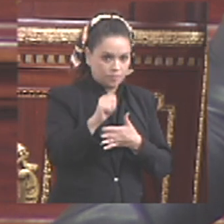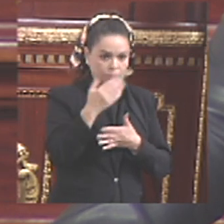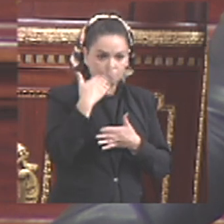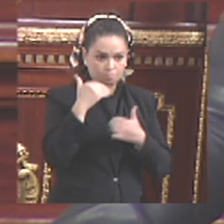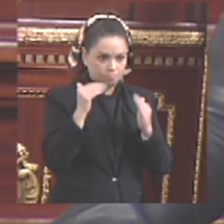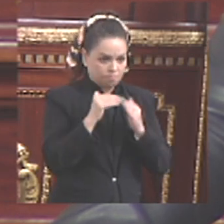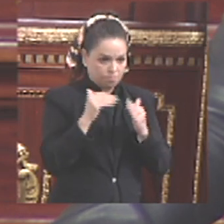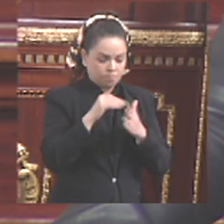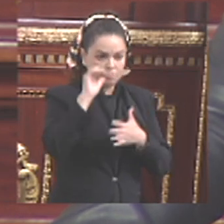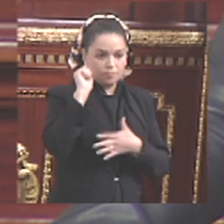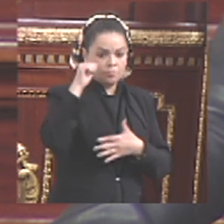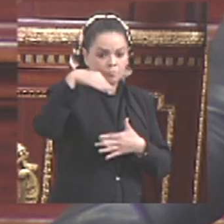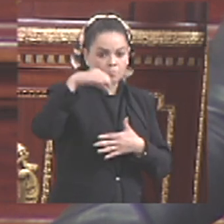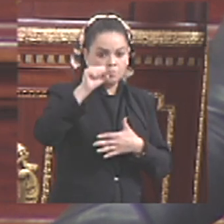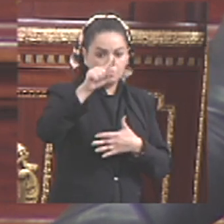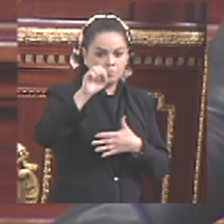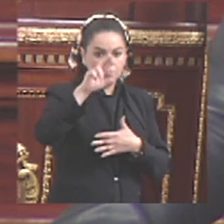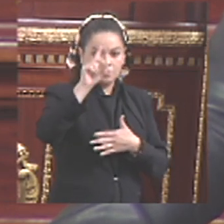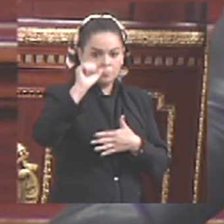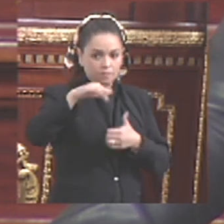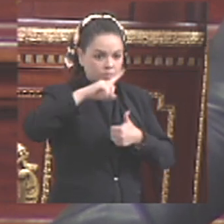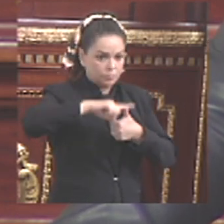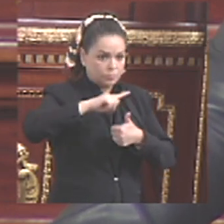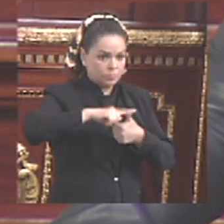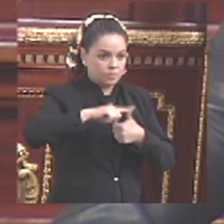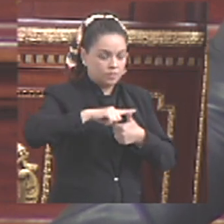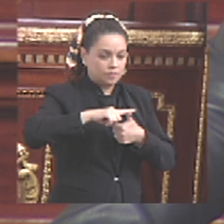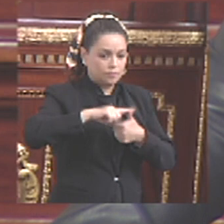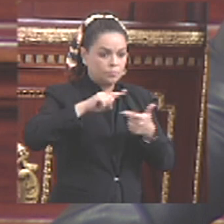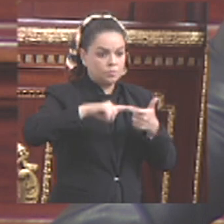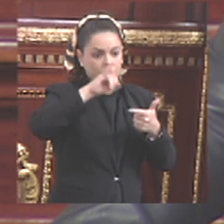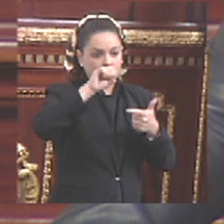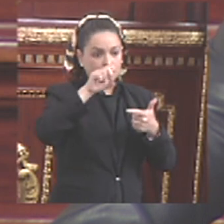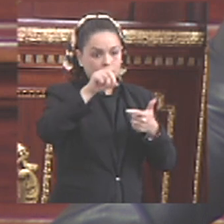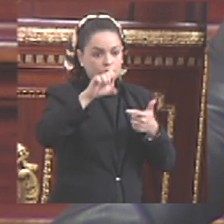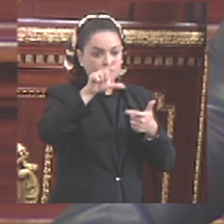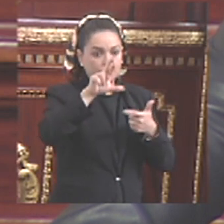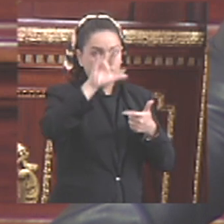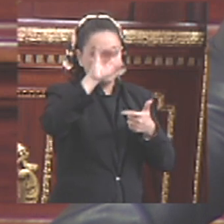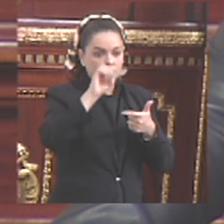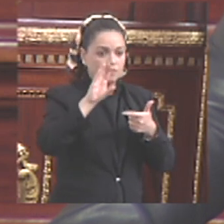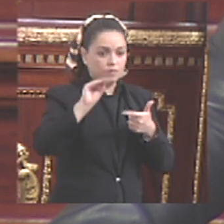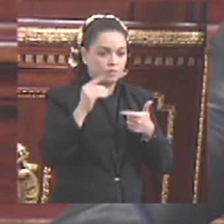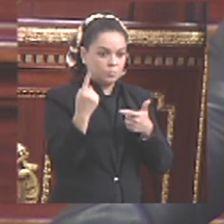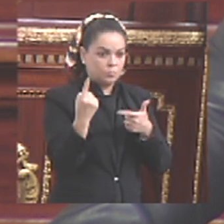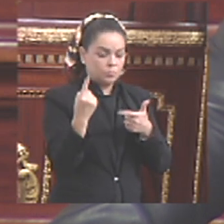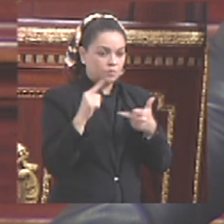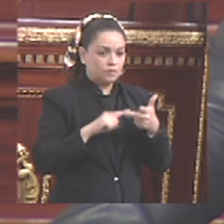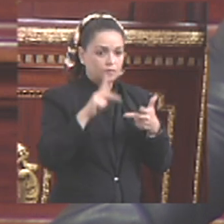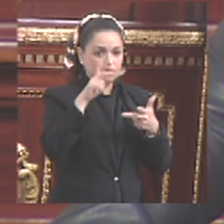Ámsterdam 219 está sin casa, José del Río 91 está sin casa,